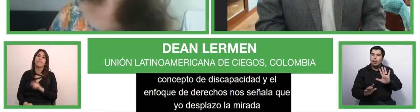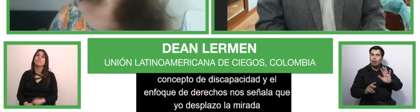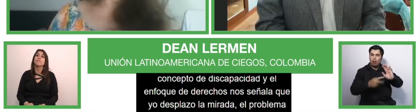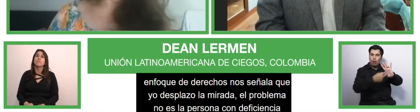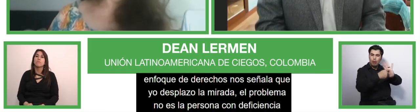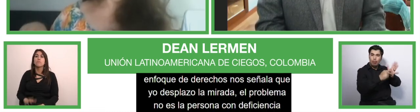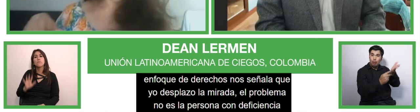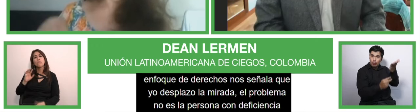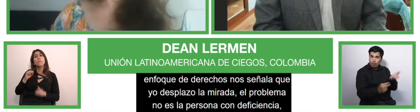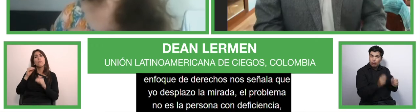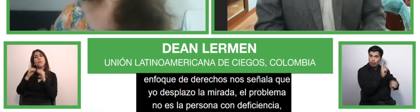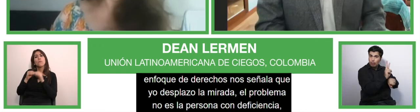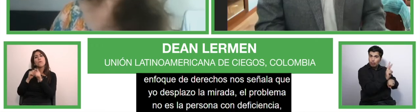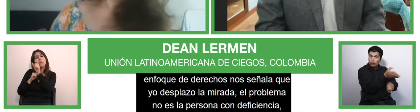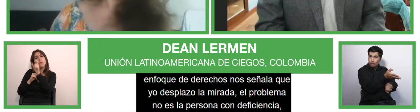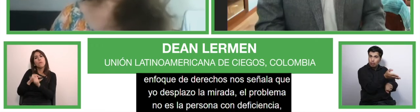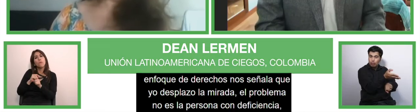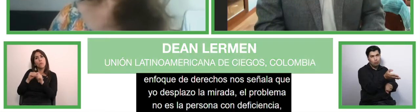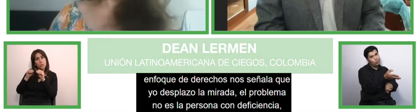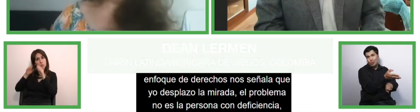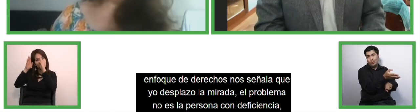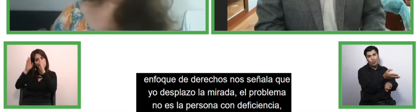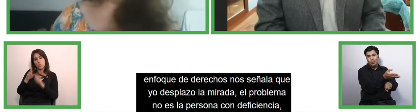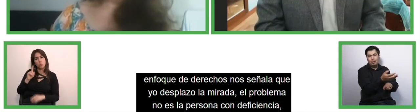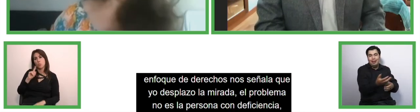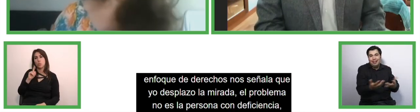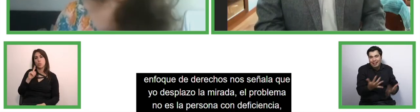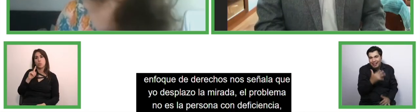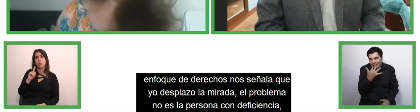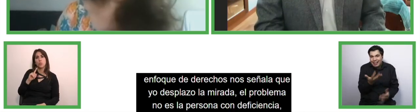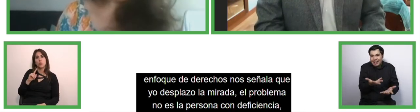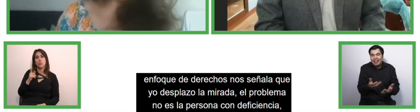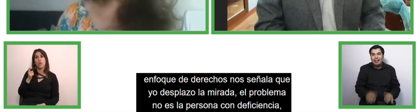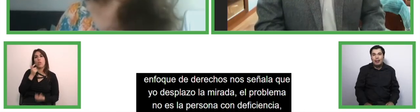Pero el problema tampoco es el maestro. ¿Sí?